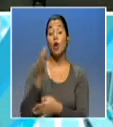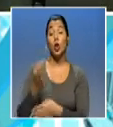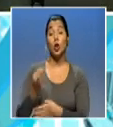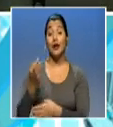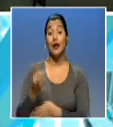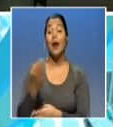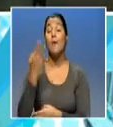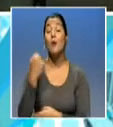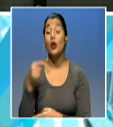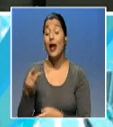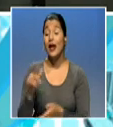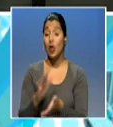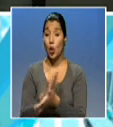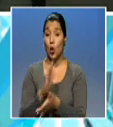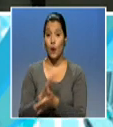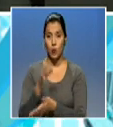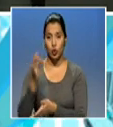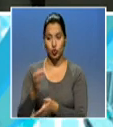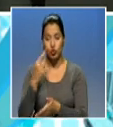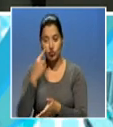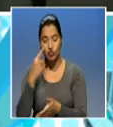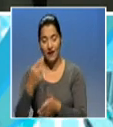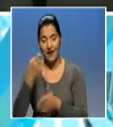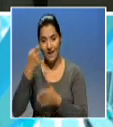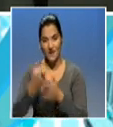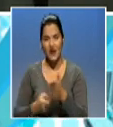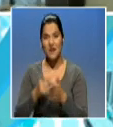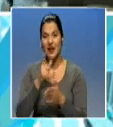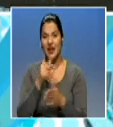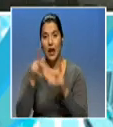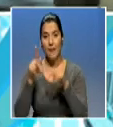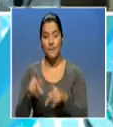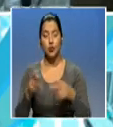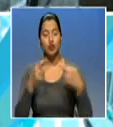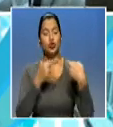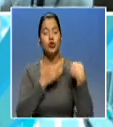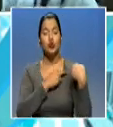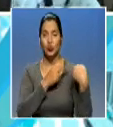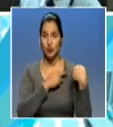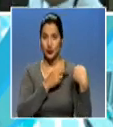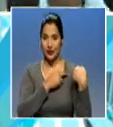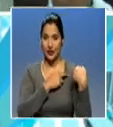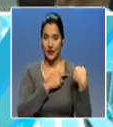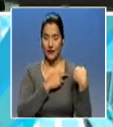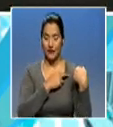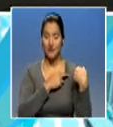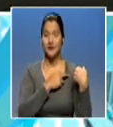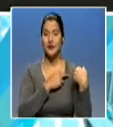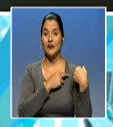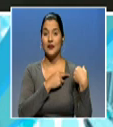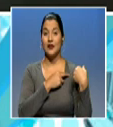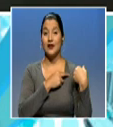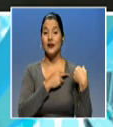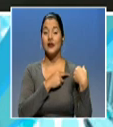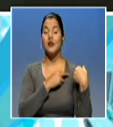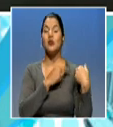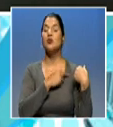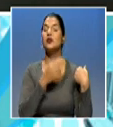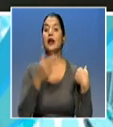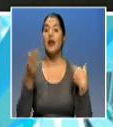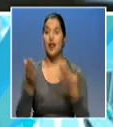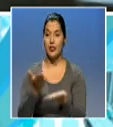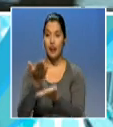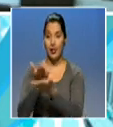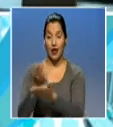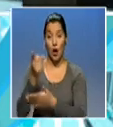original se estampa la firma del funcionario responsable de haber emitido la orden.